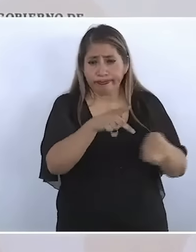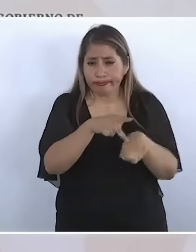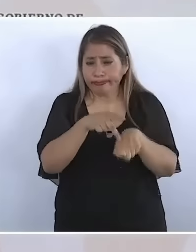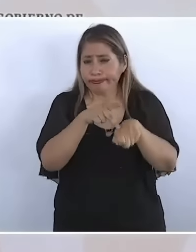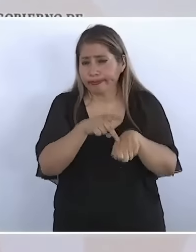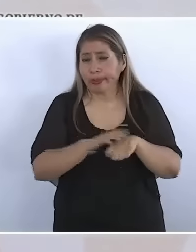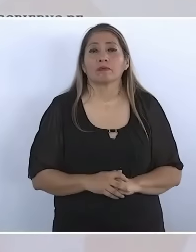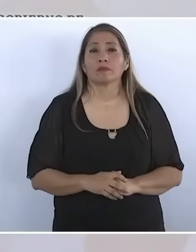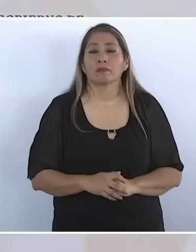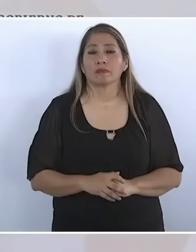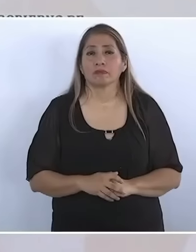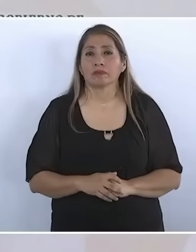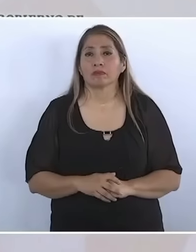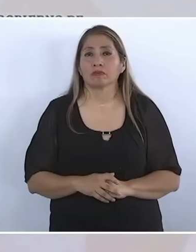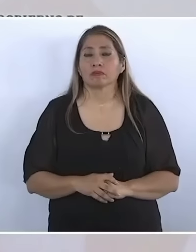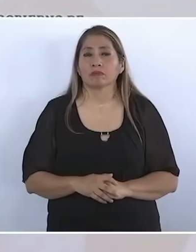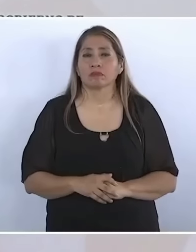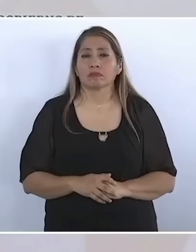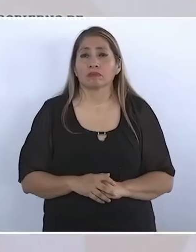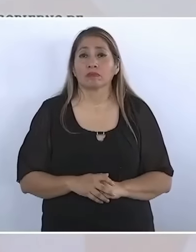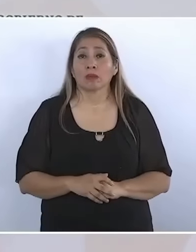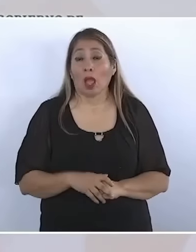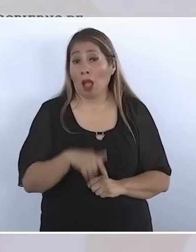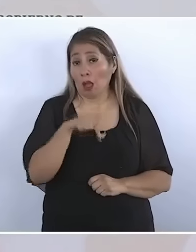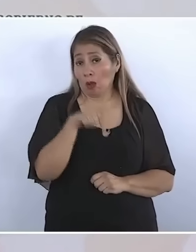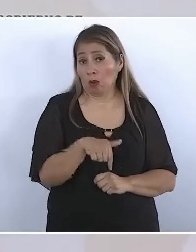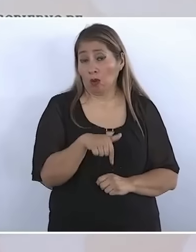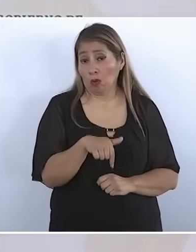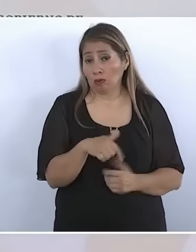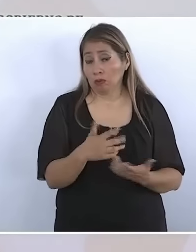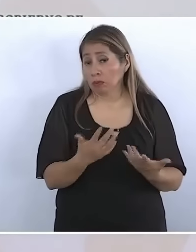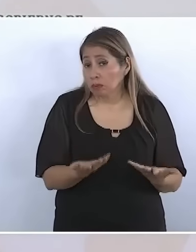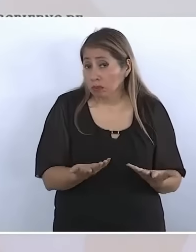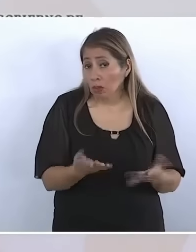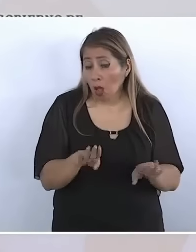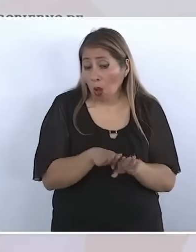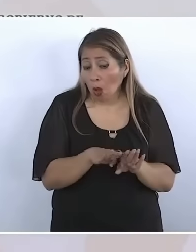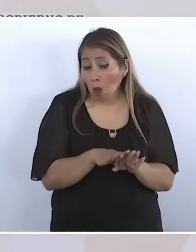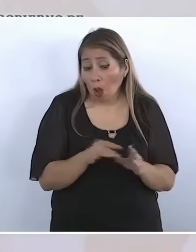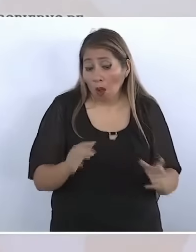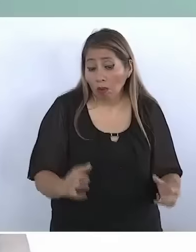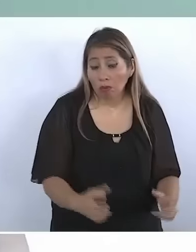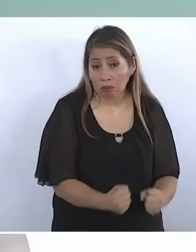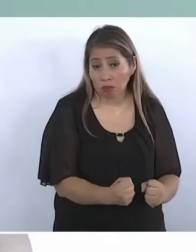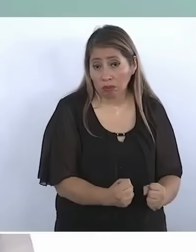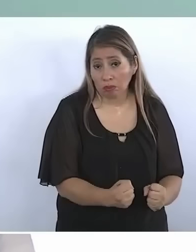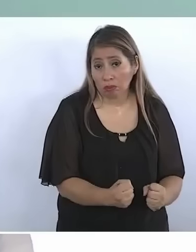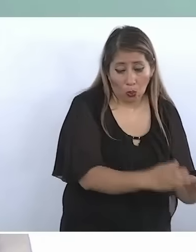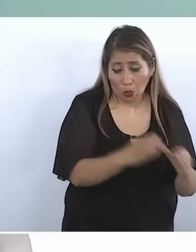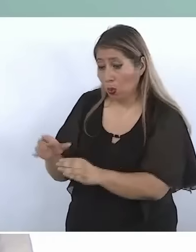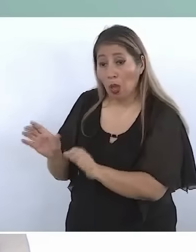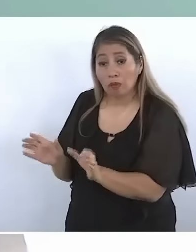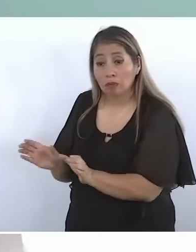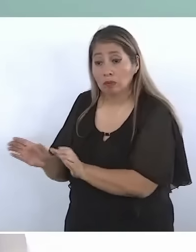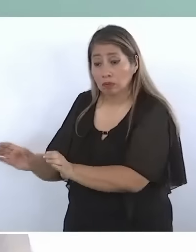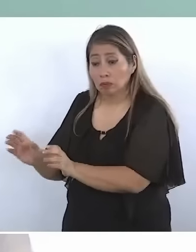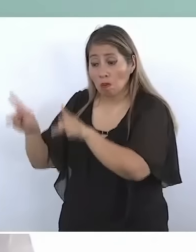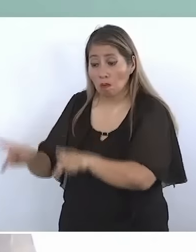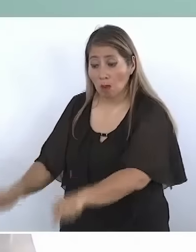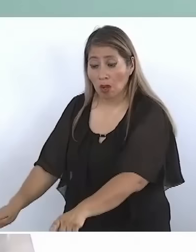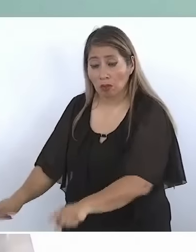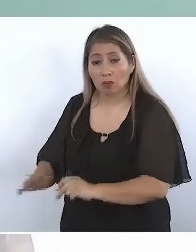pero real. Voy a sacarlo de la mina y lo voy a poner en otro lado. O sea, lo